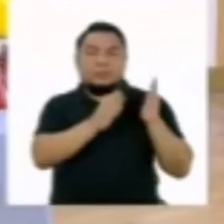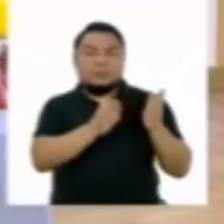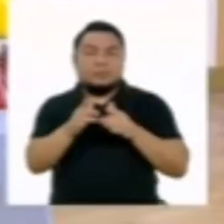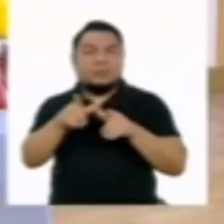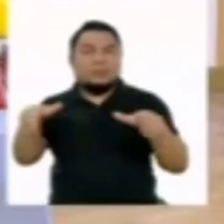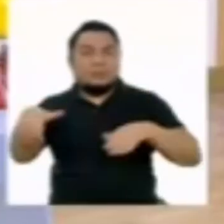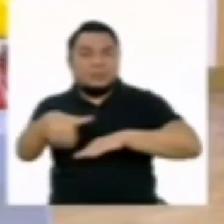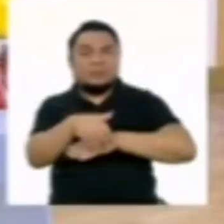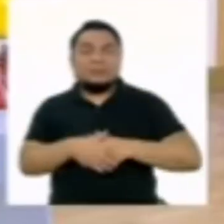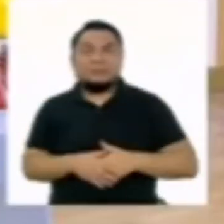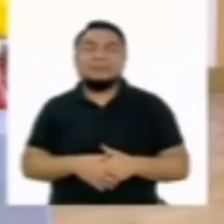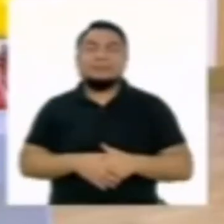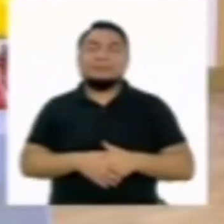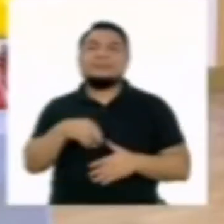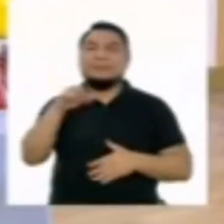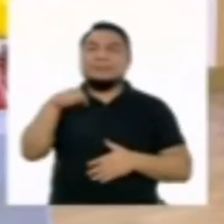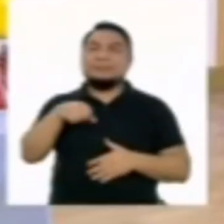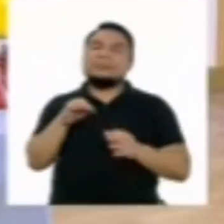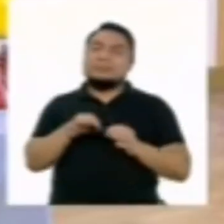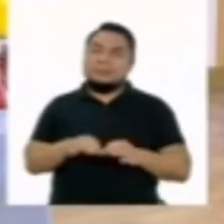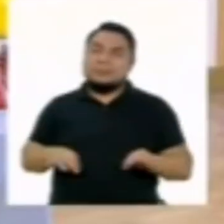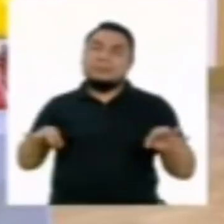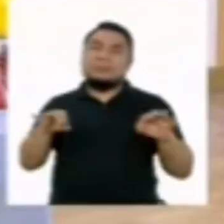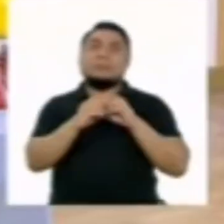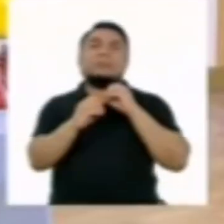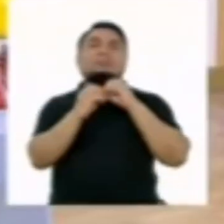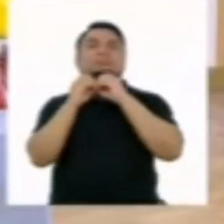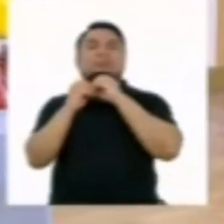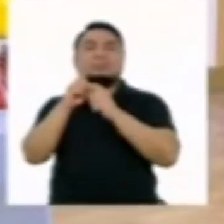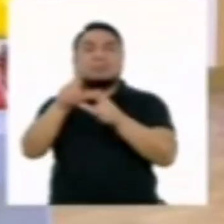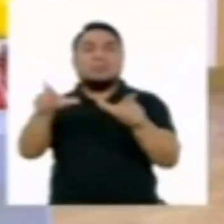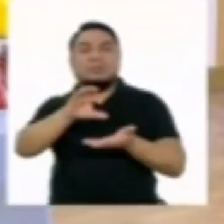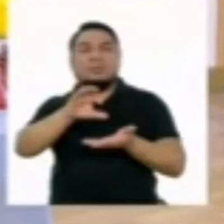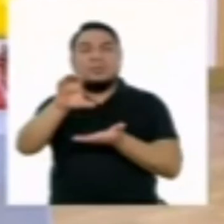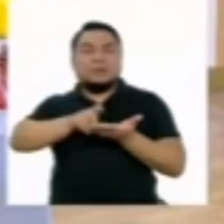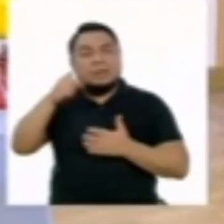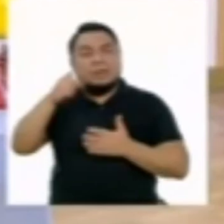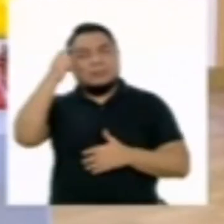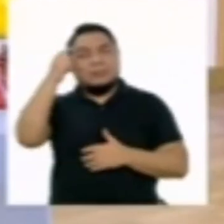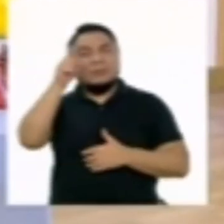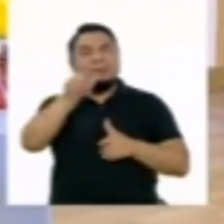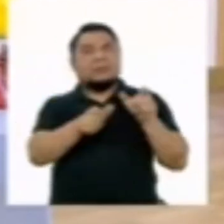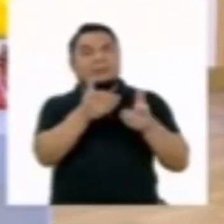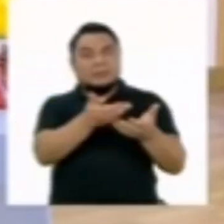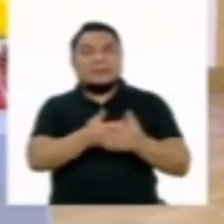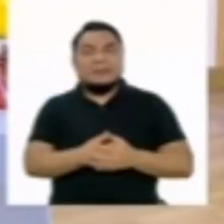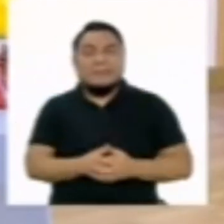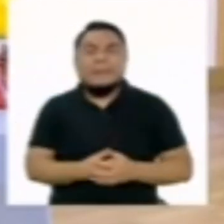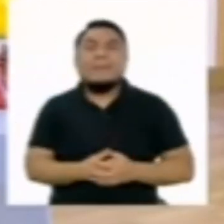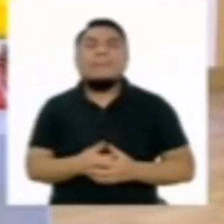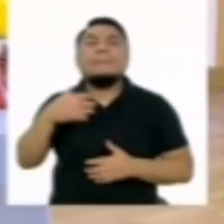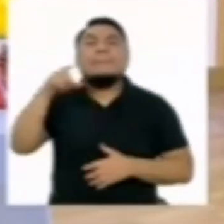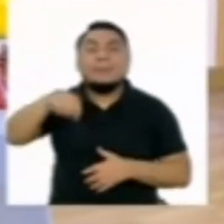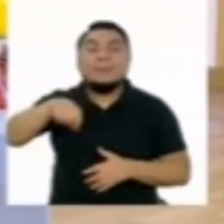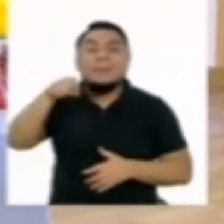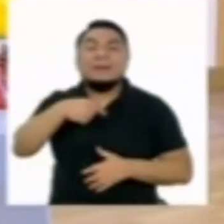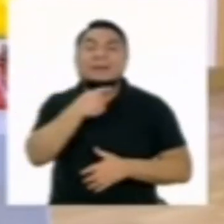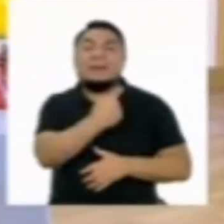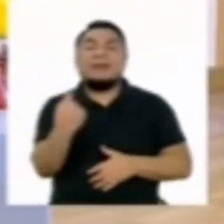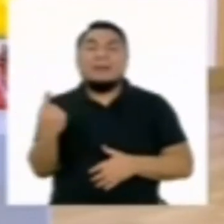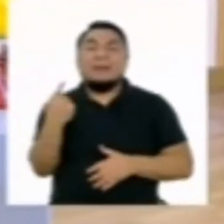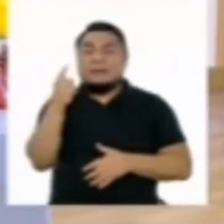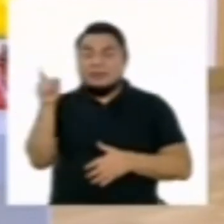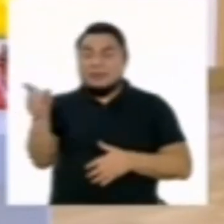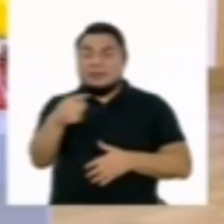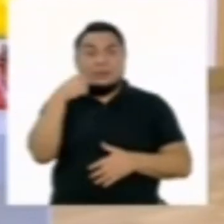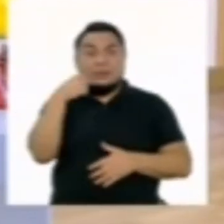urbano. Ya veo cuán importante es construir una ciudad pensada en sus habitantes. Necesitamos que cada